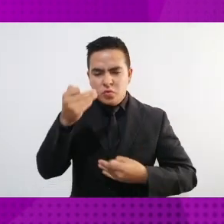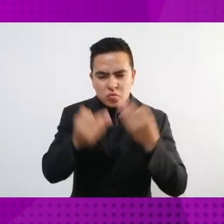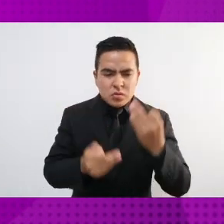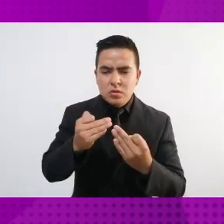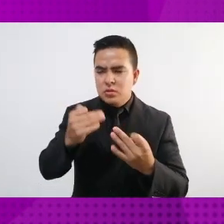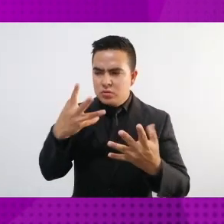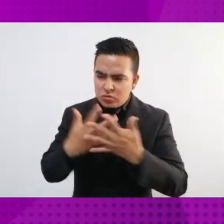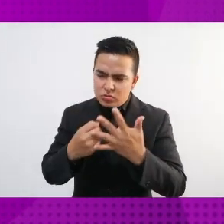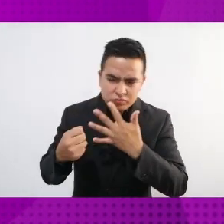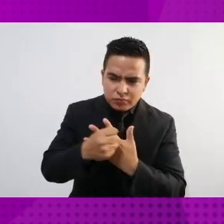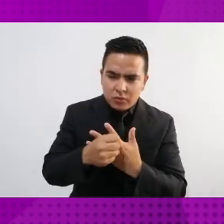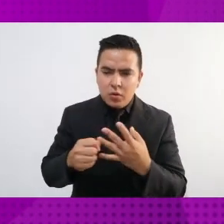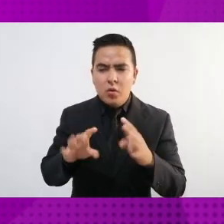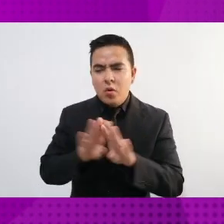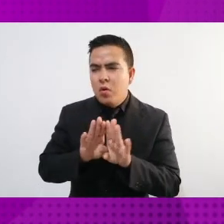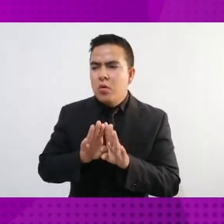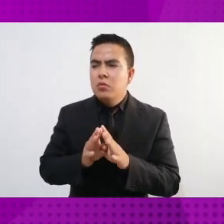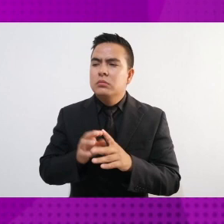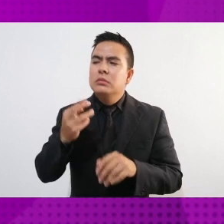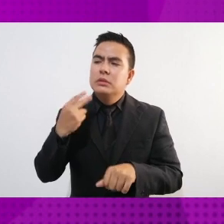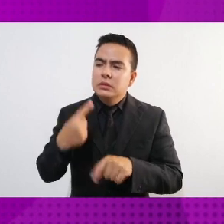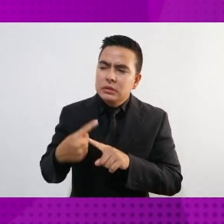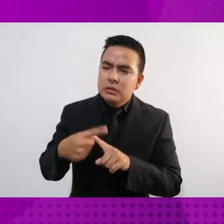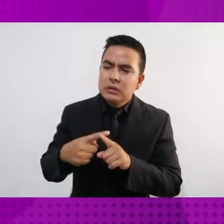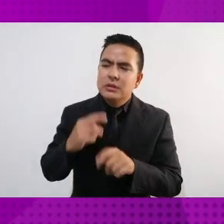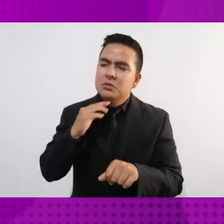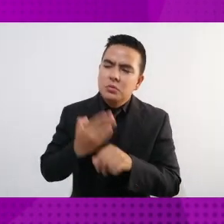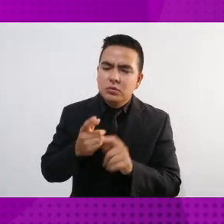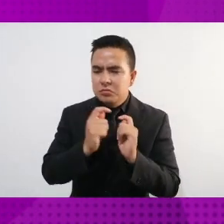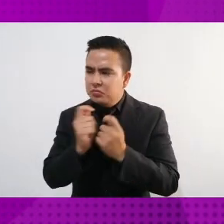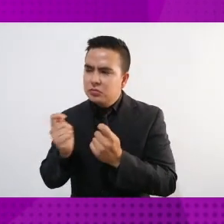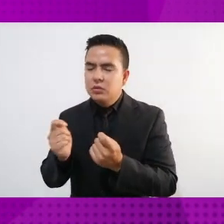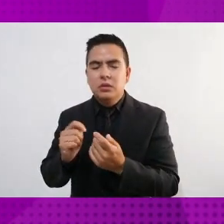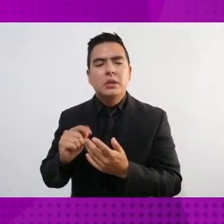son las instituciones que se encargan de impartir justicia,